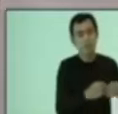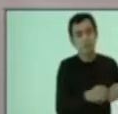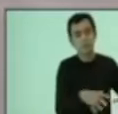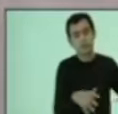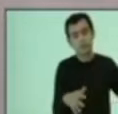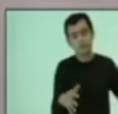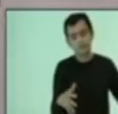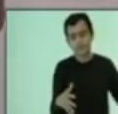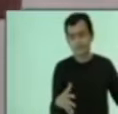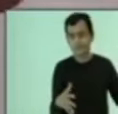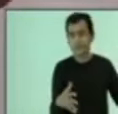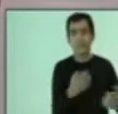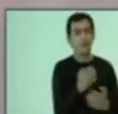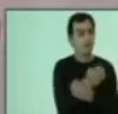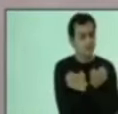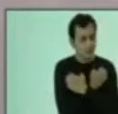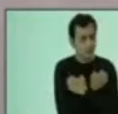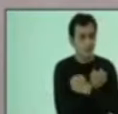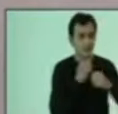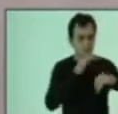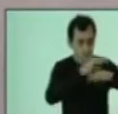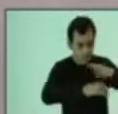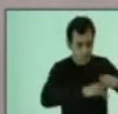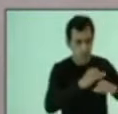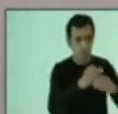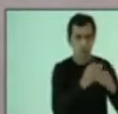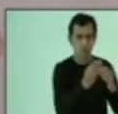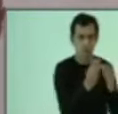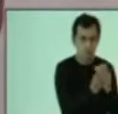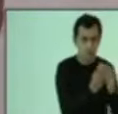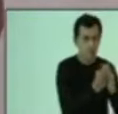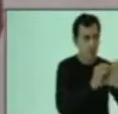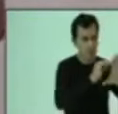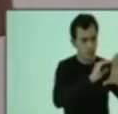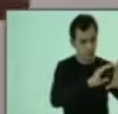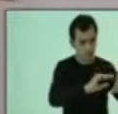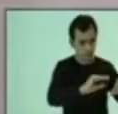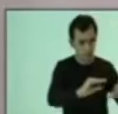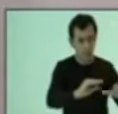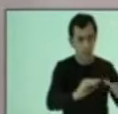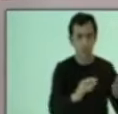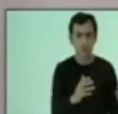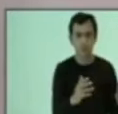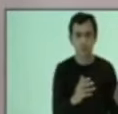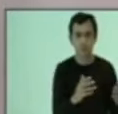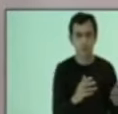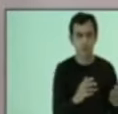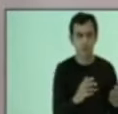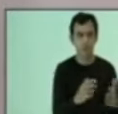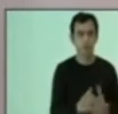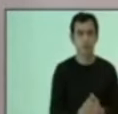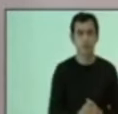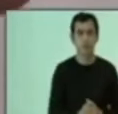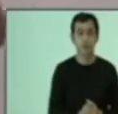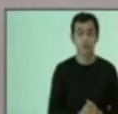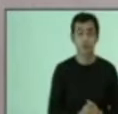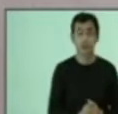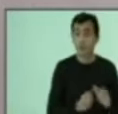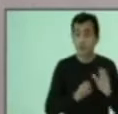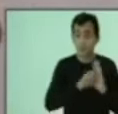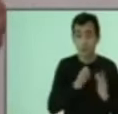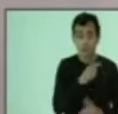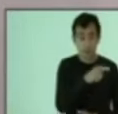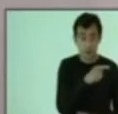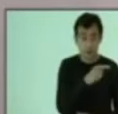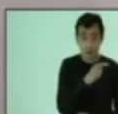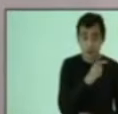les vamos a dar la educación, que aprendan una profesión. Nada más es cuestión de ver los campesinos de Estados Unidos,